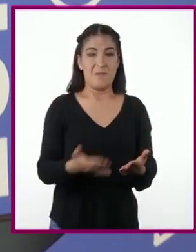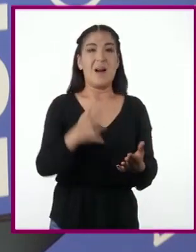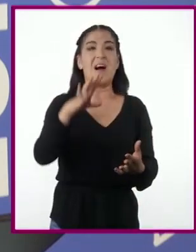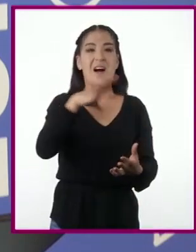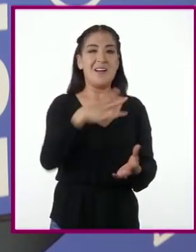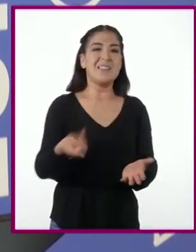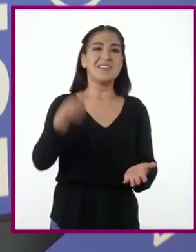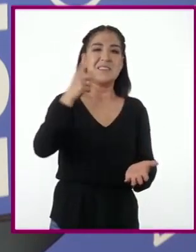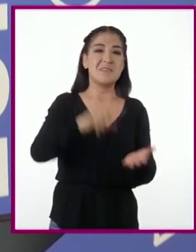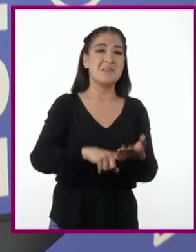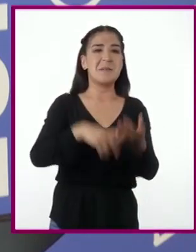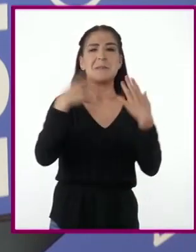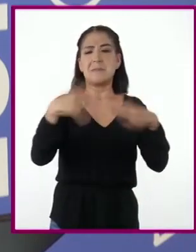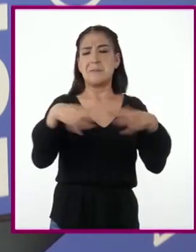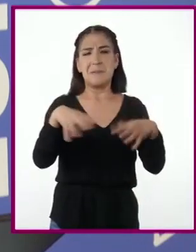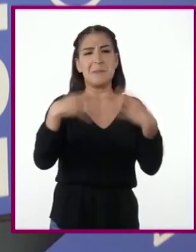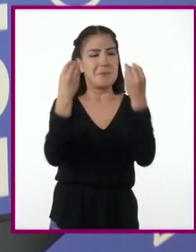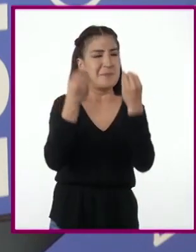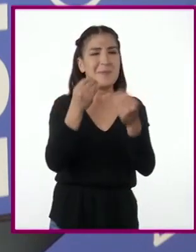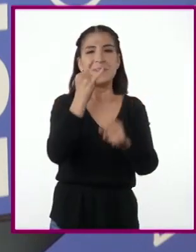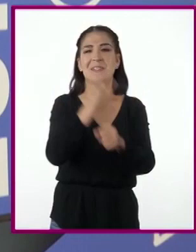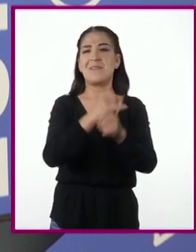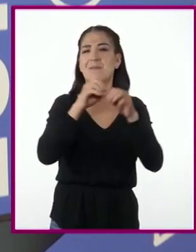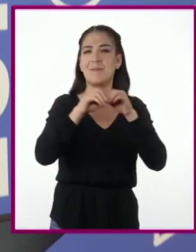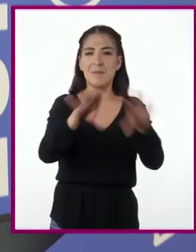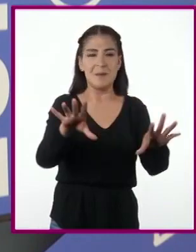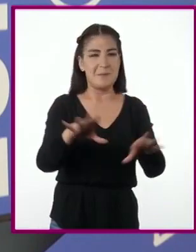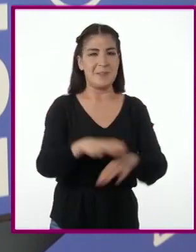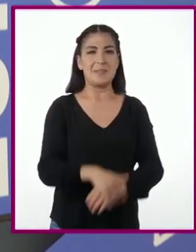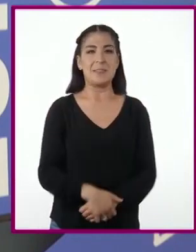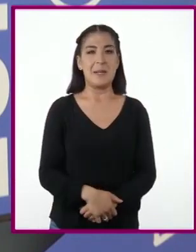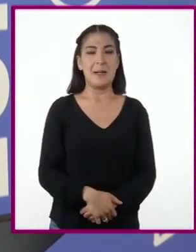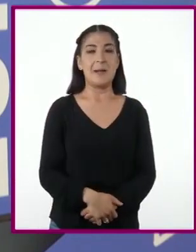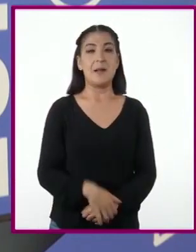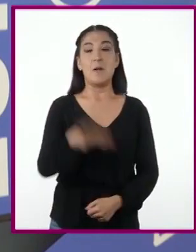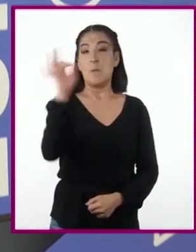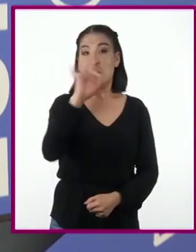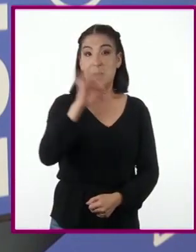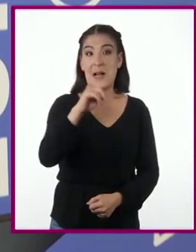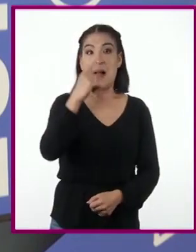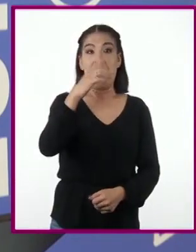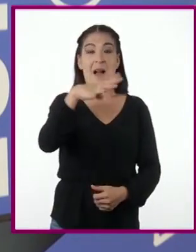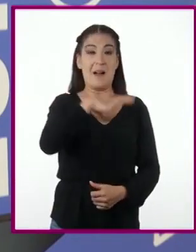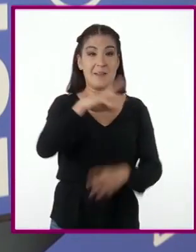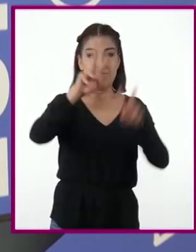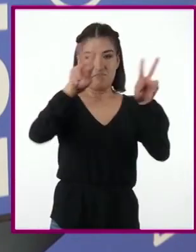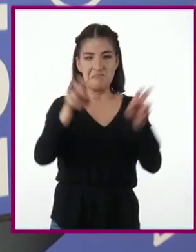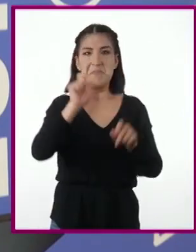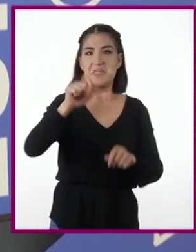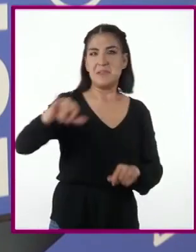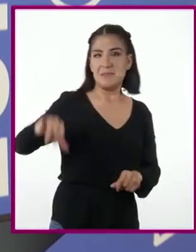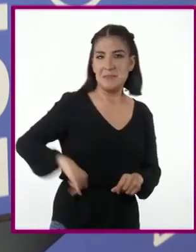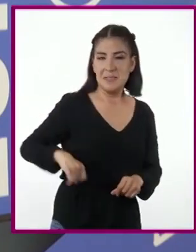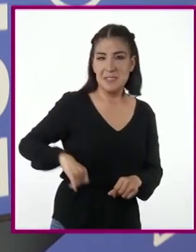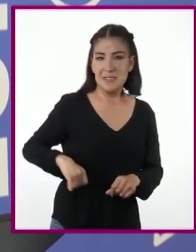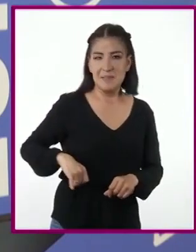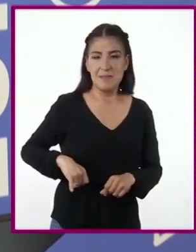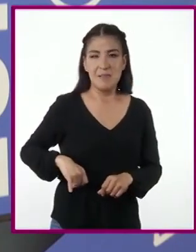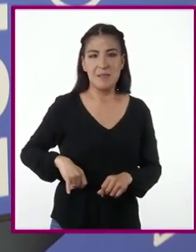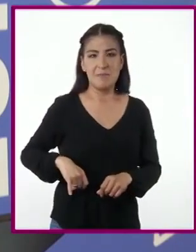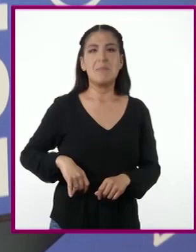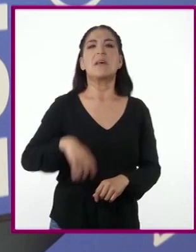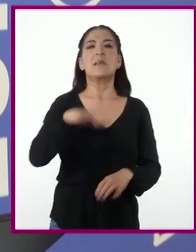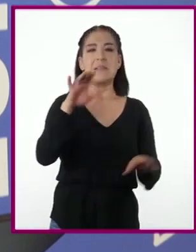inmersos en un universo de información. Si un tema nos interesa y vamos a escribir sobre él,